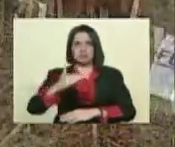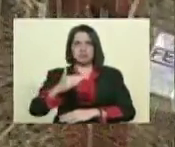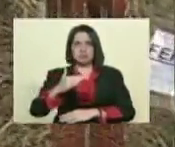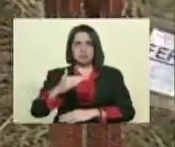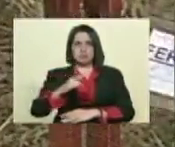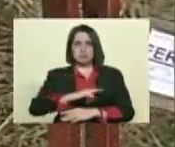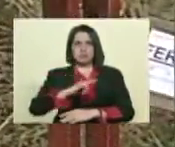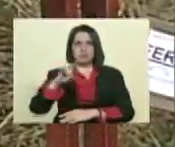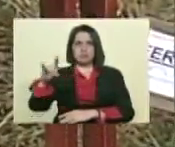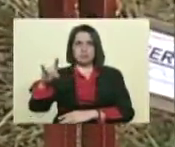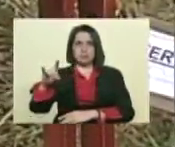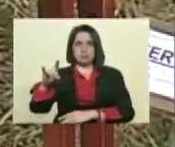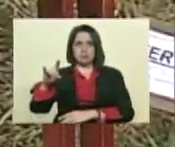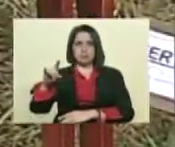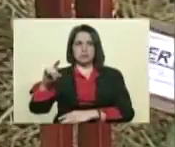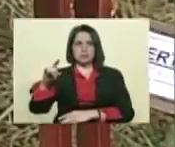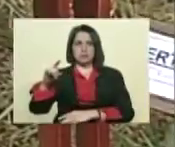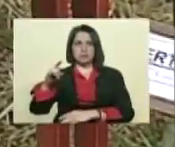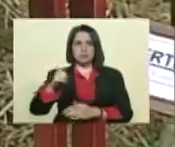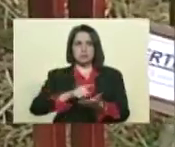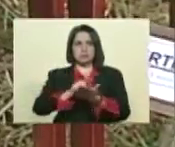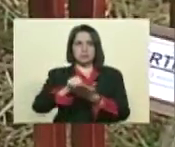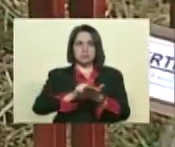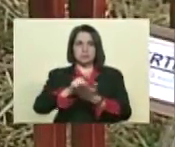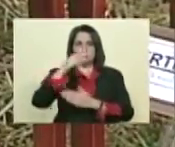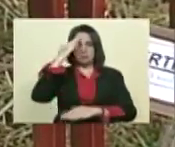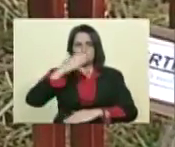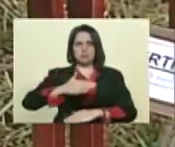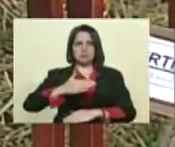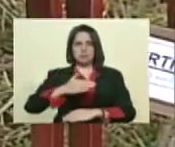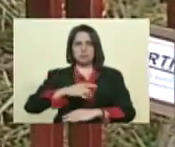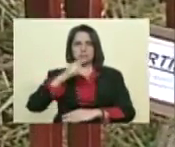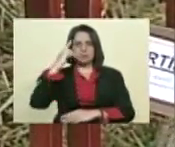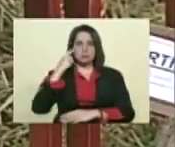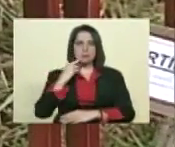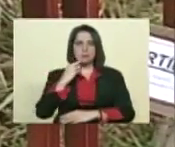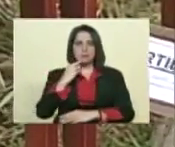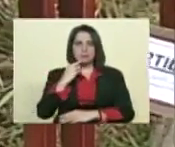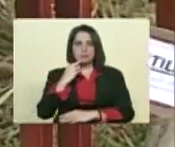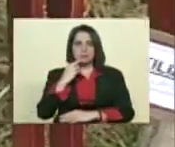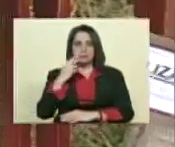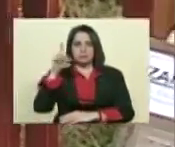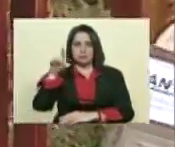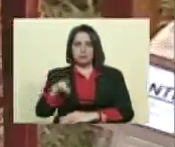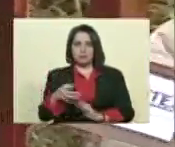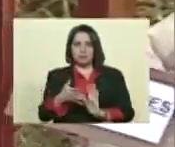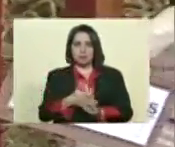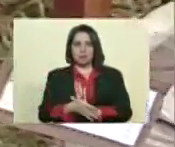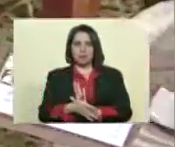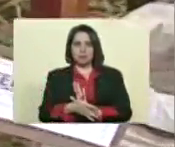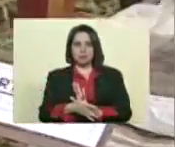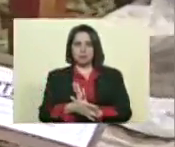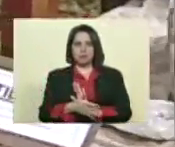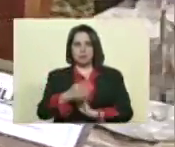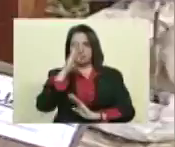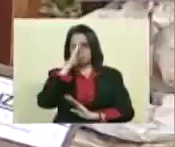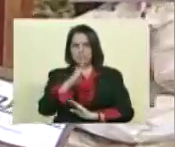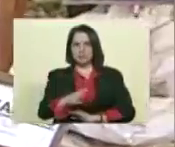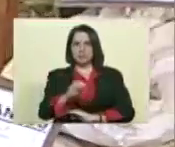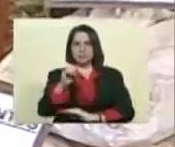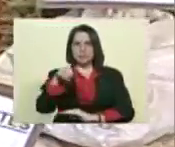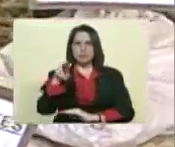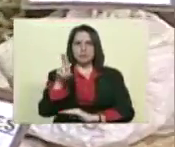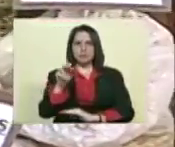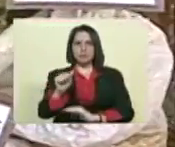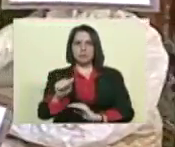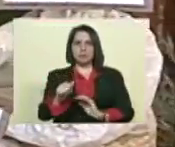aviación, el ejército y nuestra Guardia Nacional Bolivariana, así también como la dirección de la ONU, la